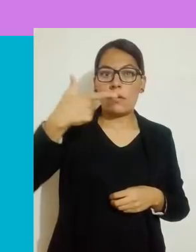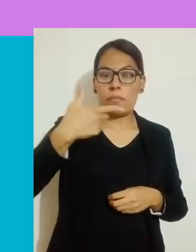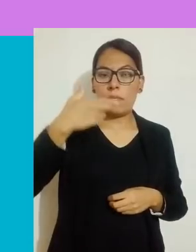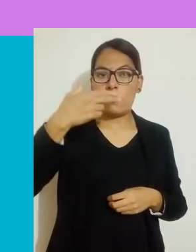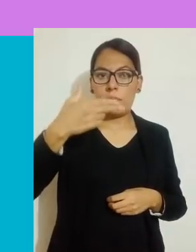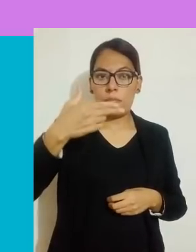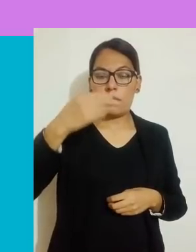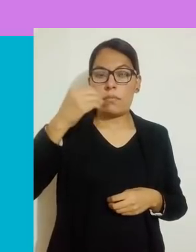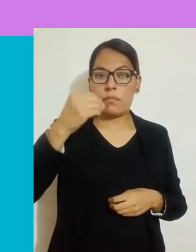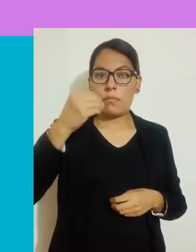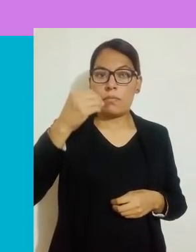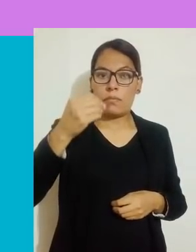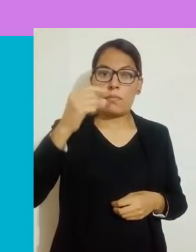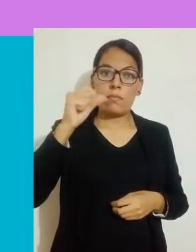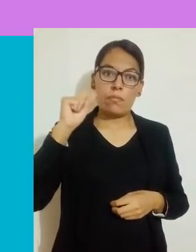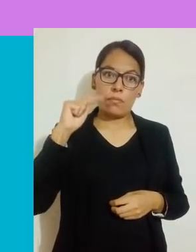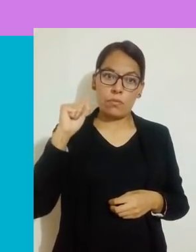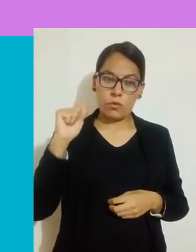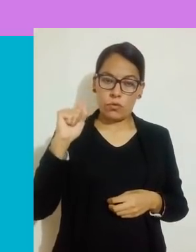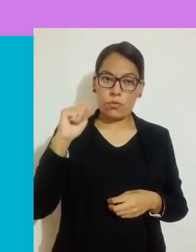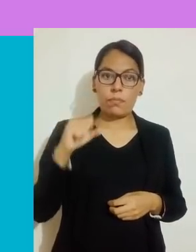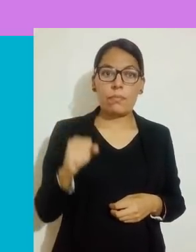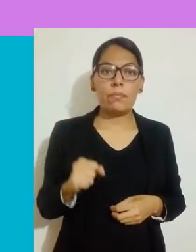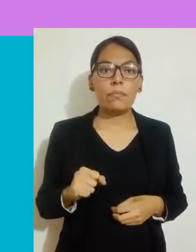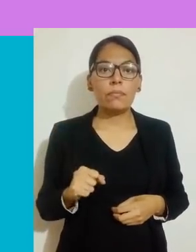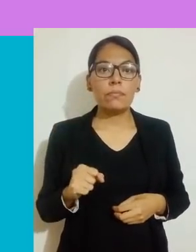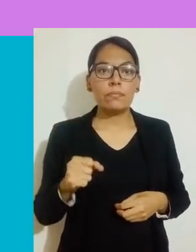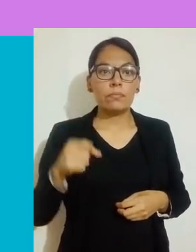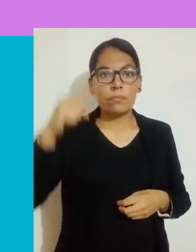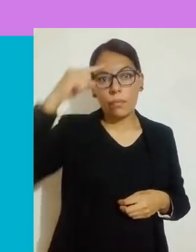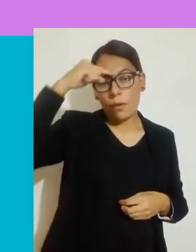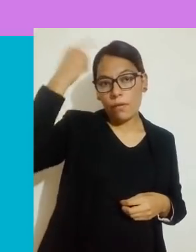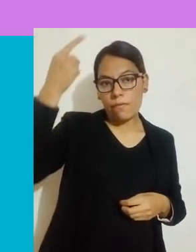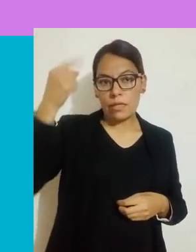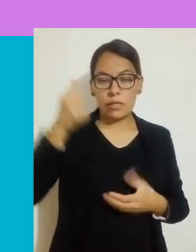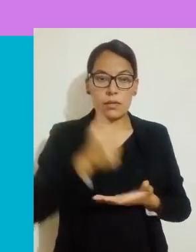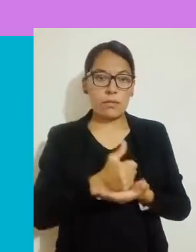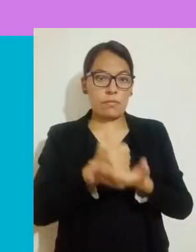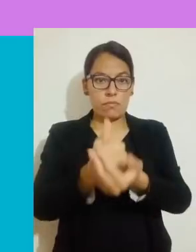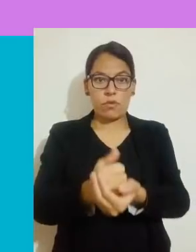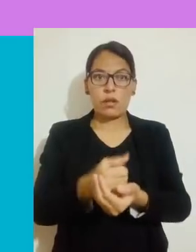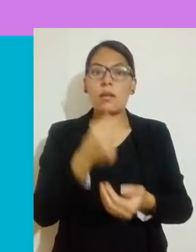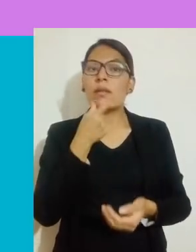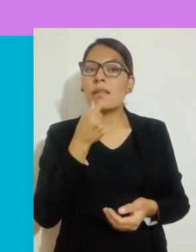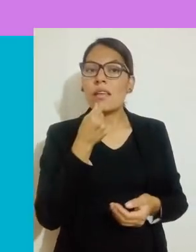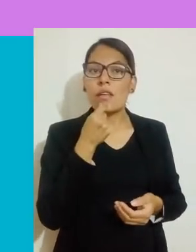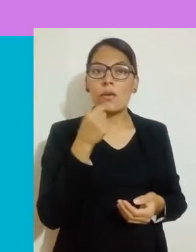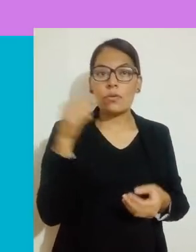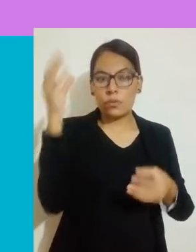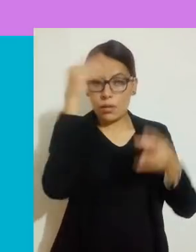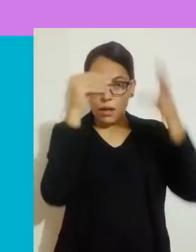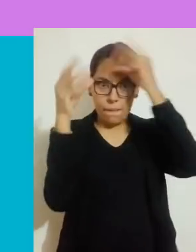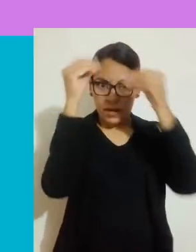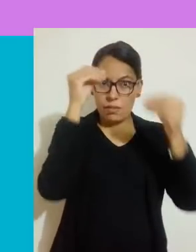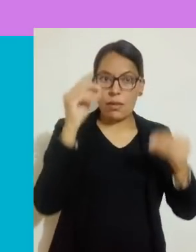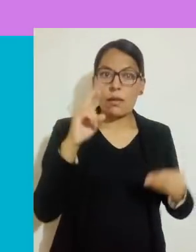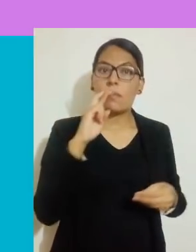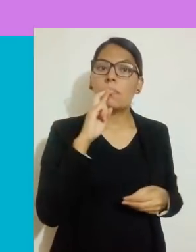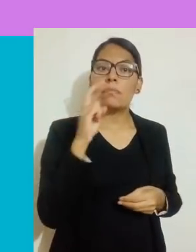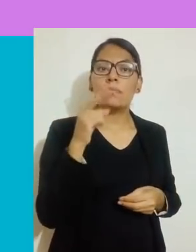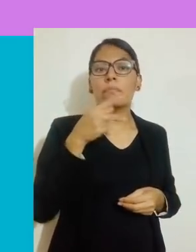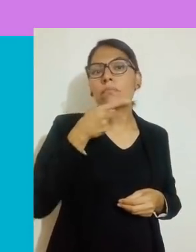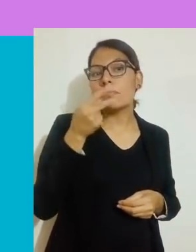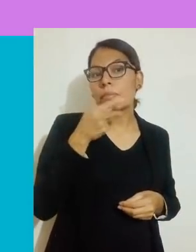crees juegos interactivos con los niños y que estos, al contestar, se sientan en un